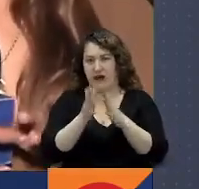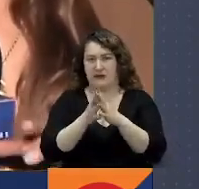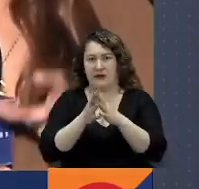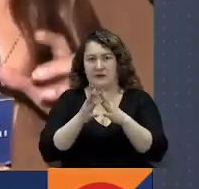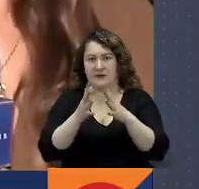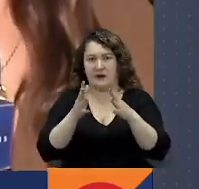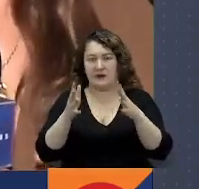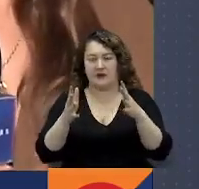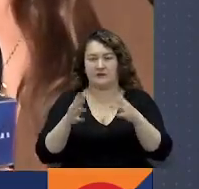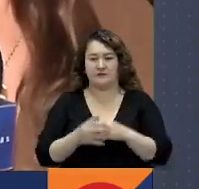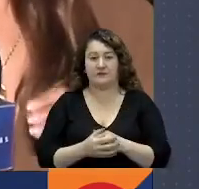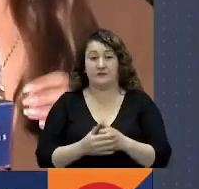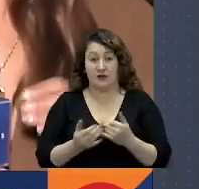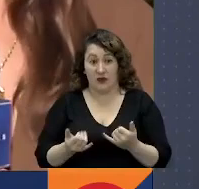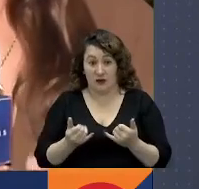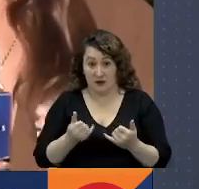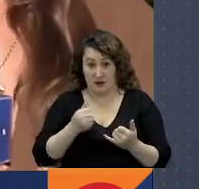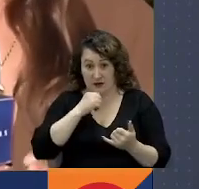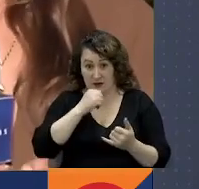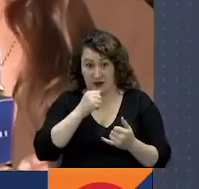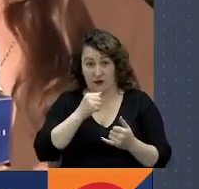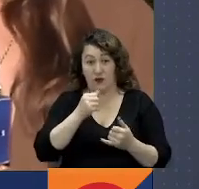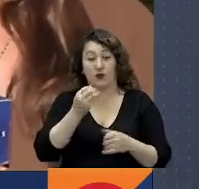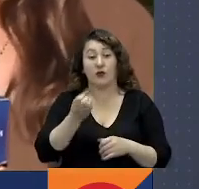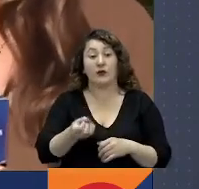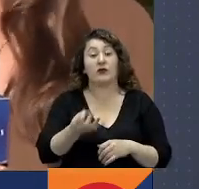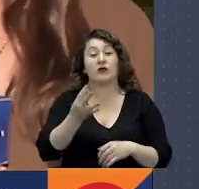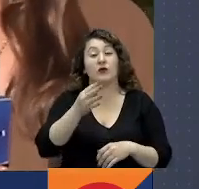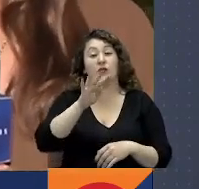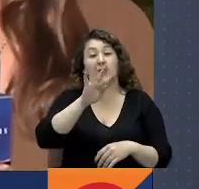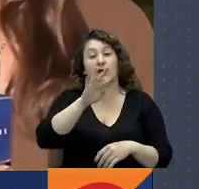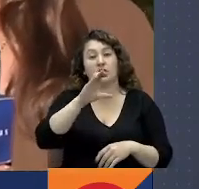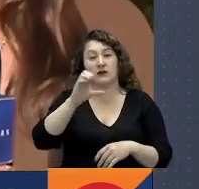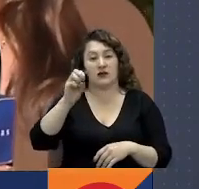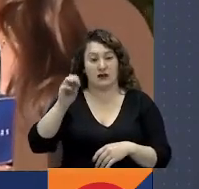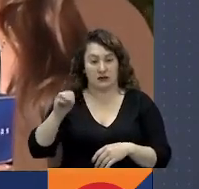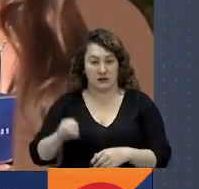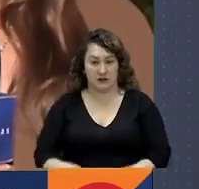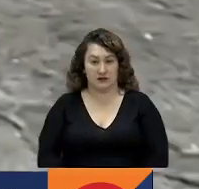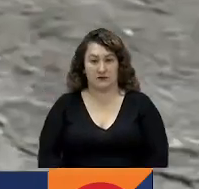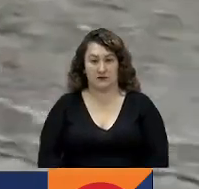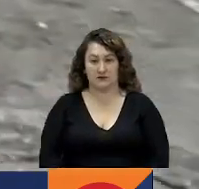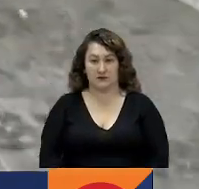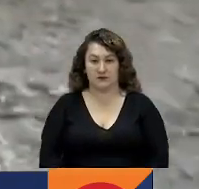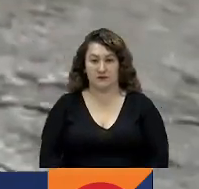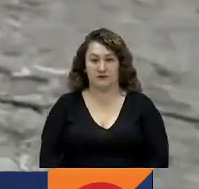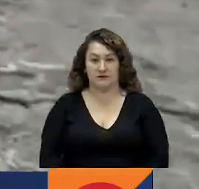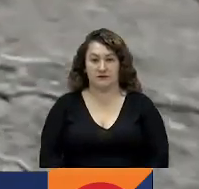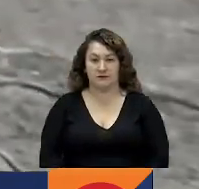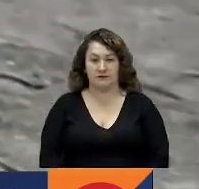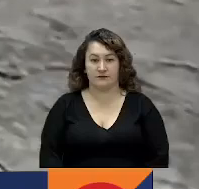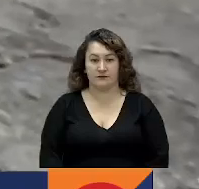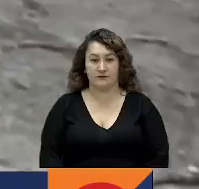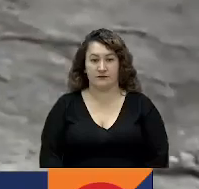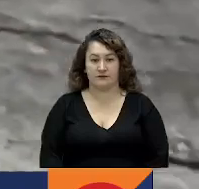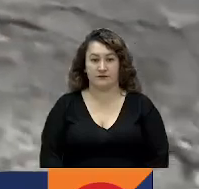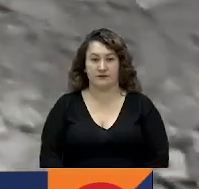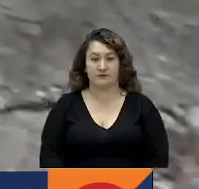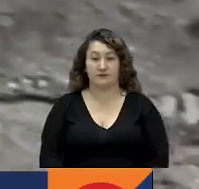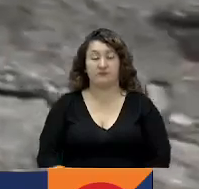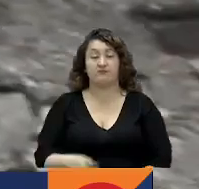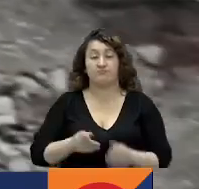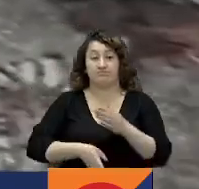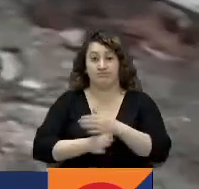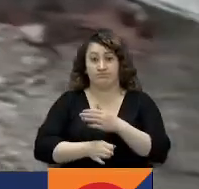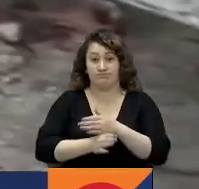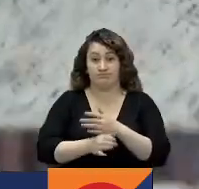los habitantes, hoy amaneció con 4 centímetros más de profundidad. No termina la pesadilla de las